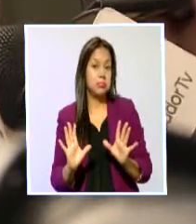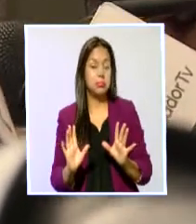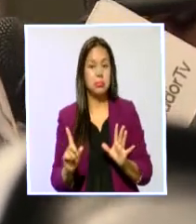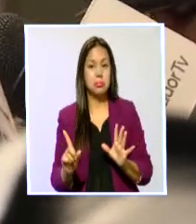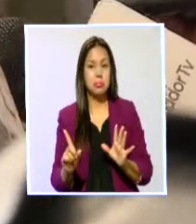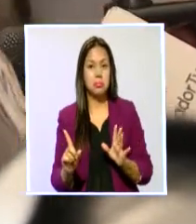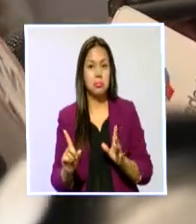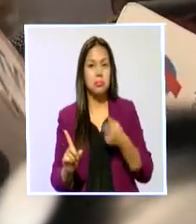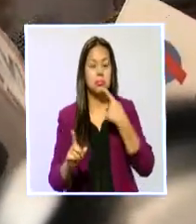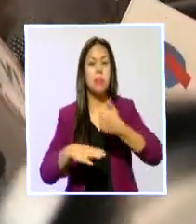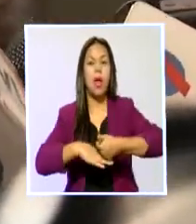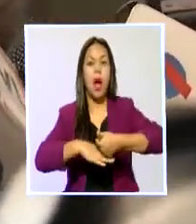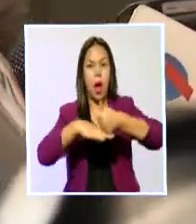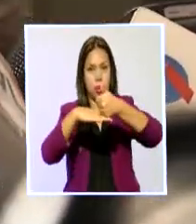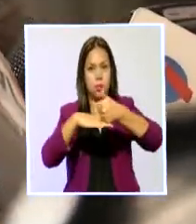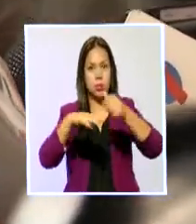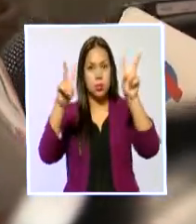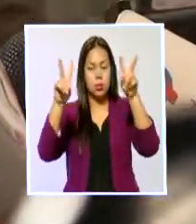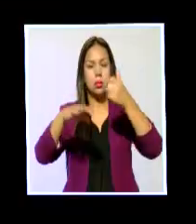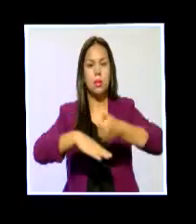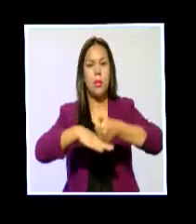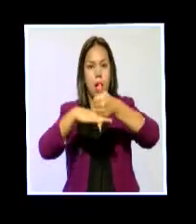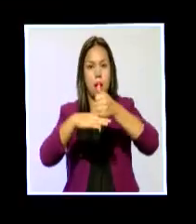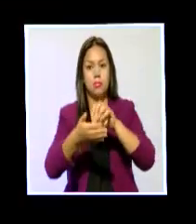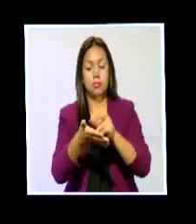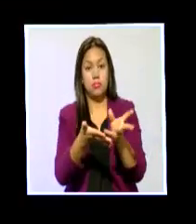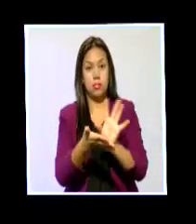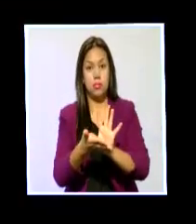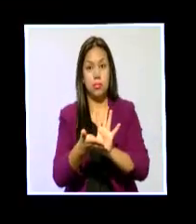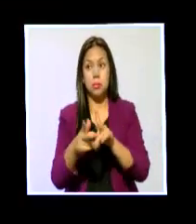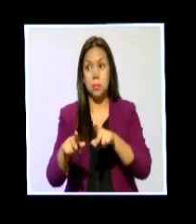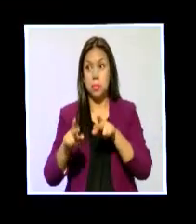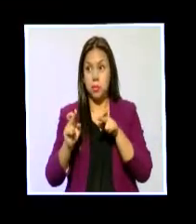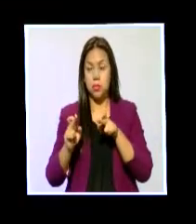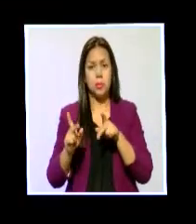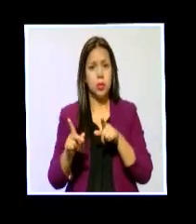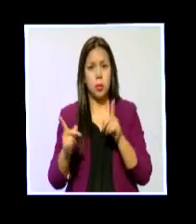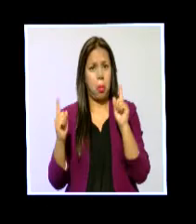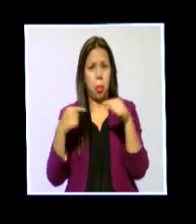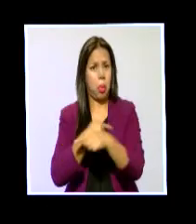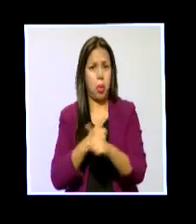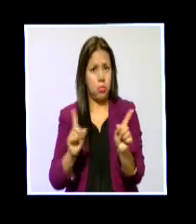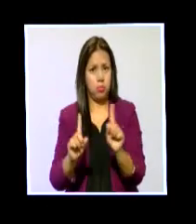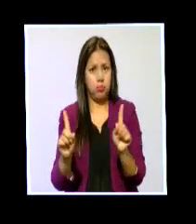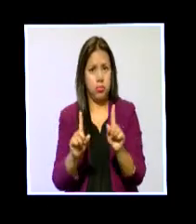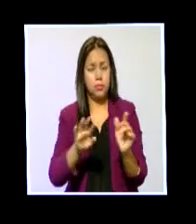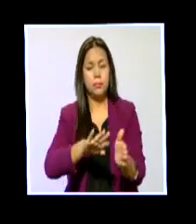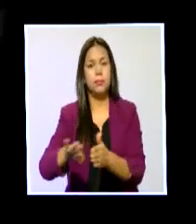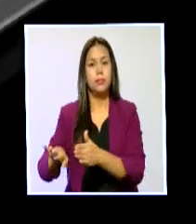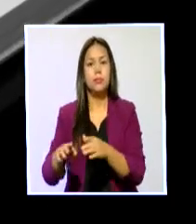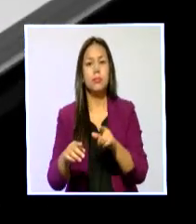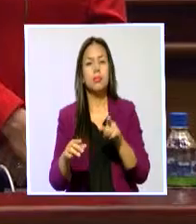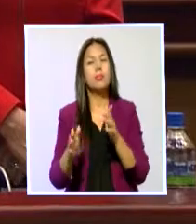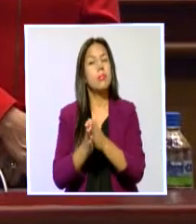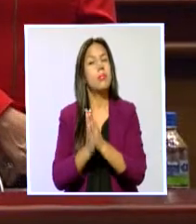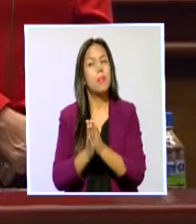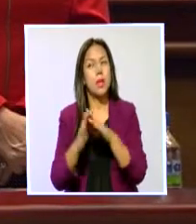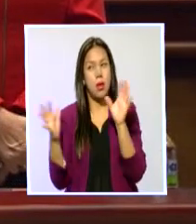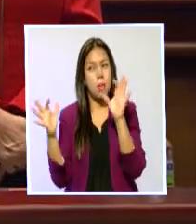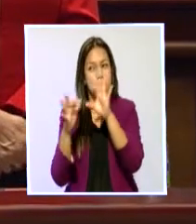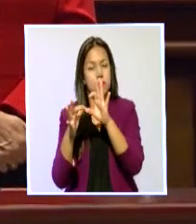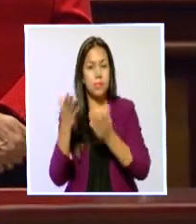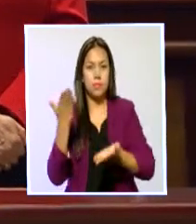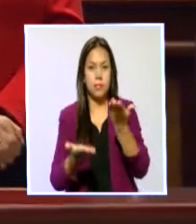por la autorización que da la Asamblea Nacional. De acuerdo a la Constitución, la solicitud de vinculación deberá ser aprobada